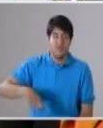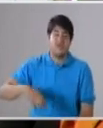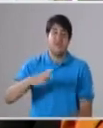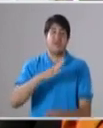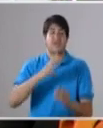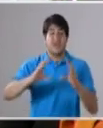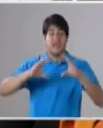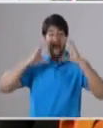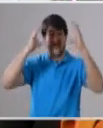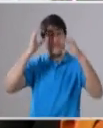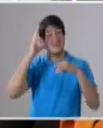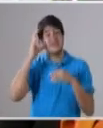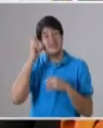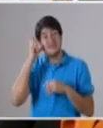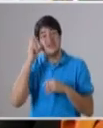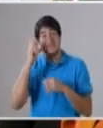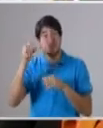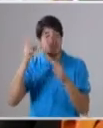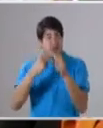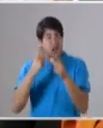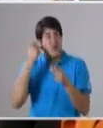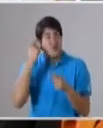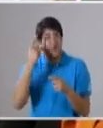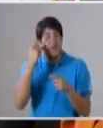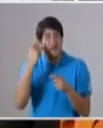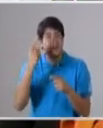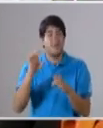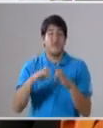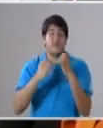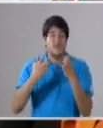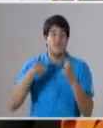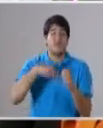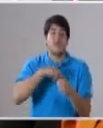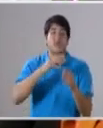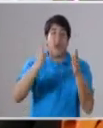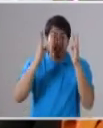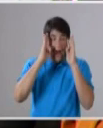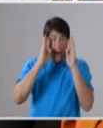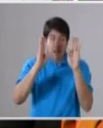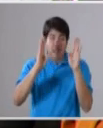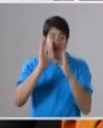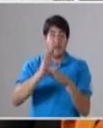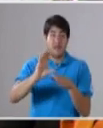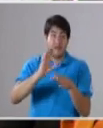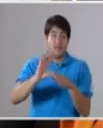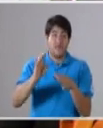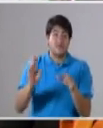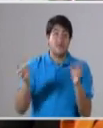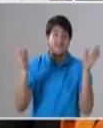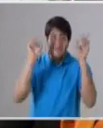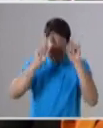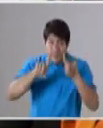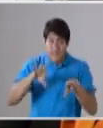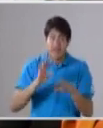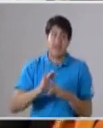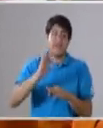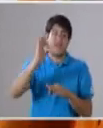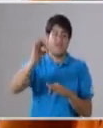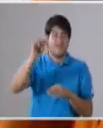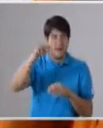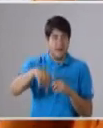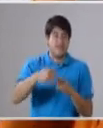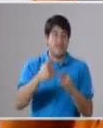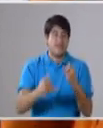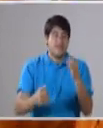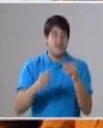Amén. Y cuando uno escucha, como noble debe de poner atención a las cosas que sucederán en este último